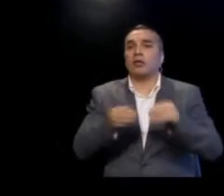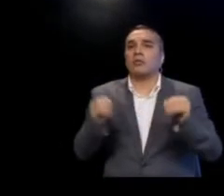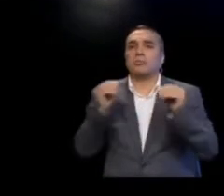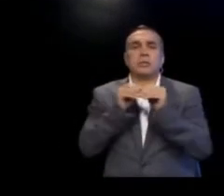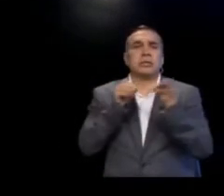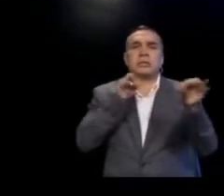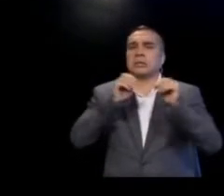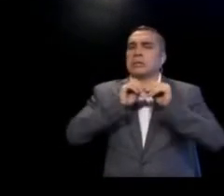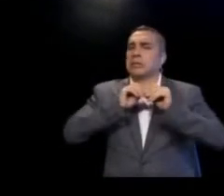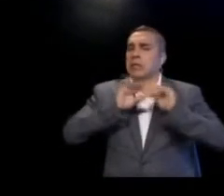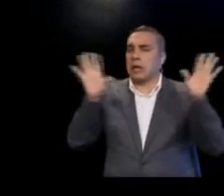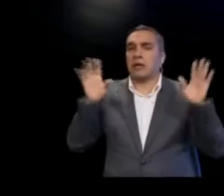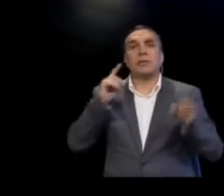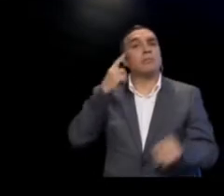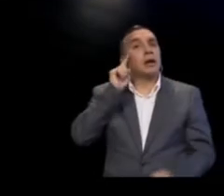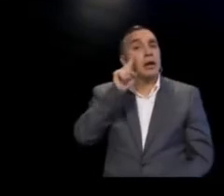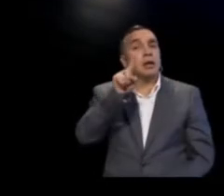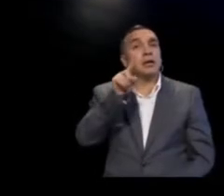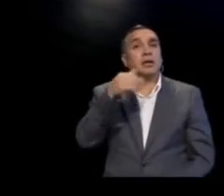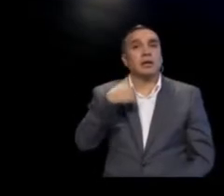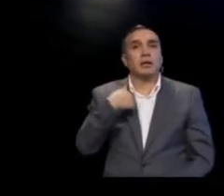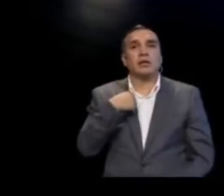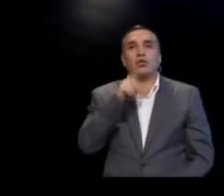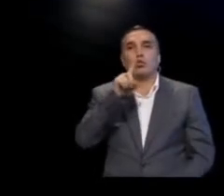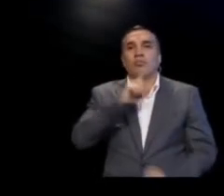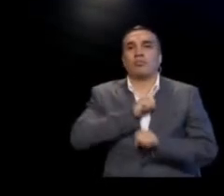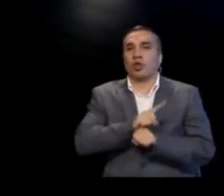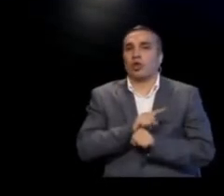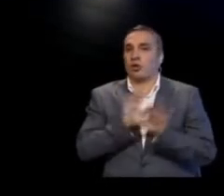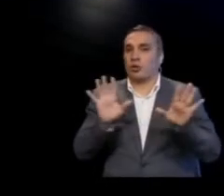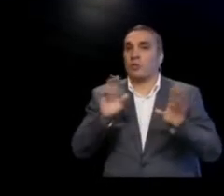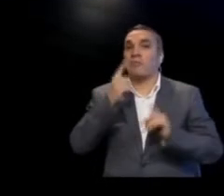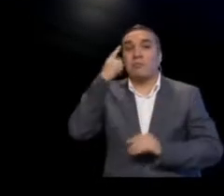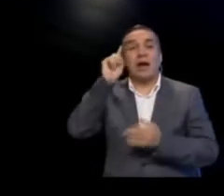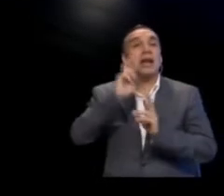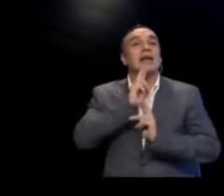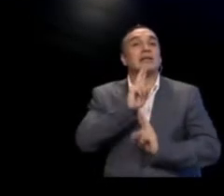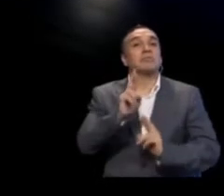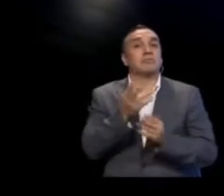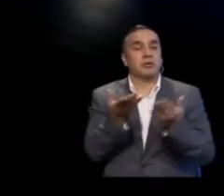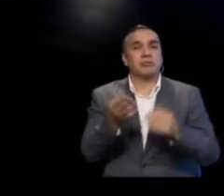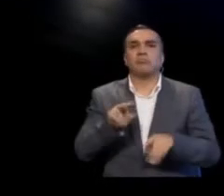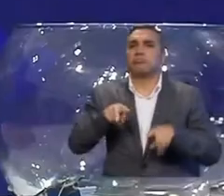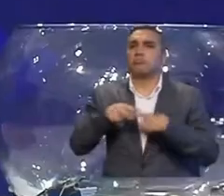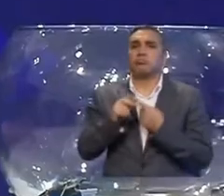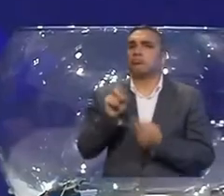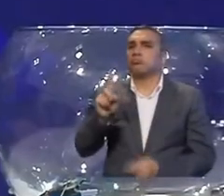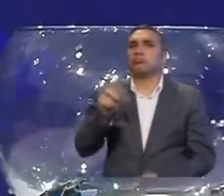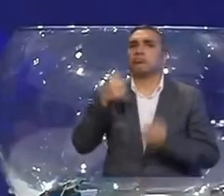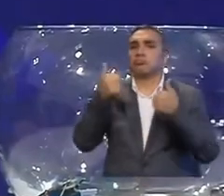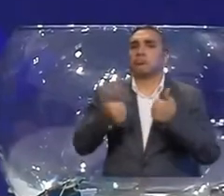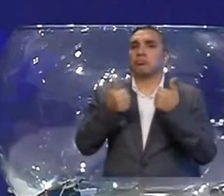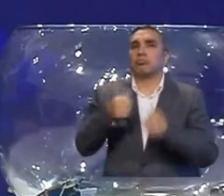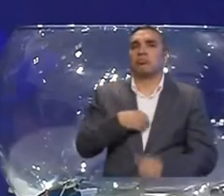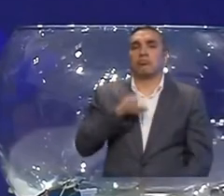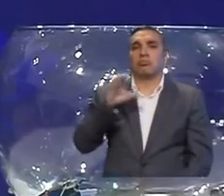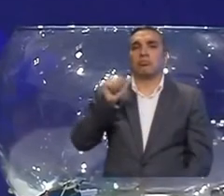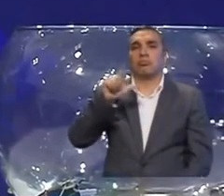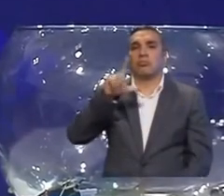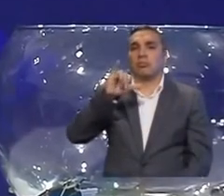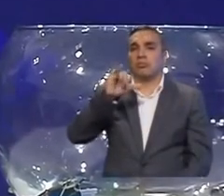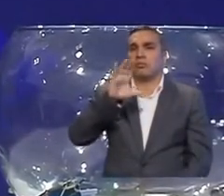su explicación. Para ello van a tener 1 minuto para esta respuesta. Empezamos con el candidato Celi.